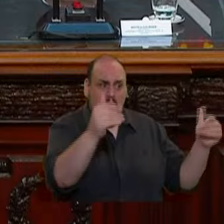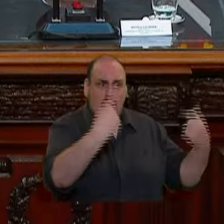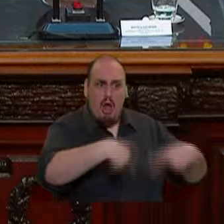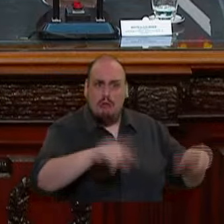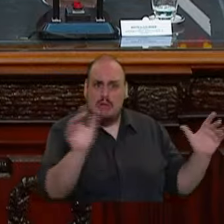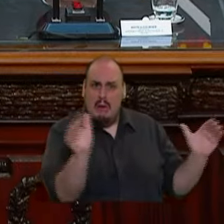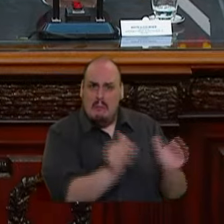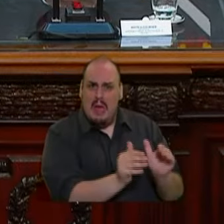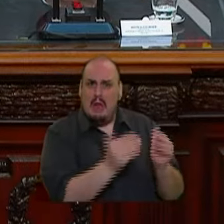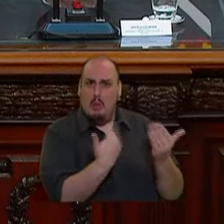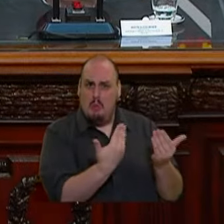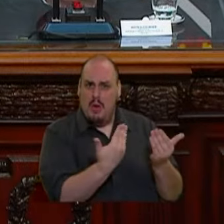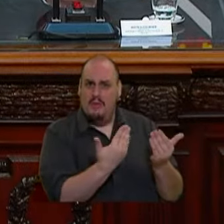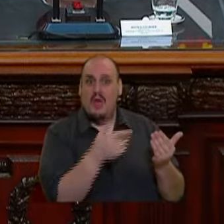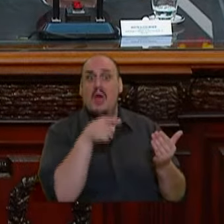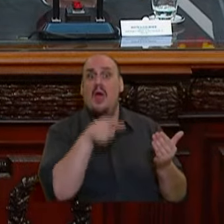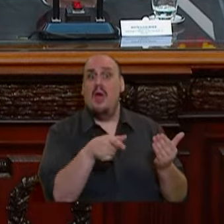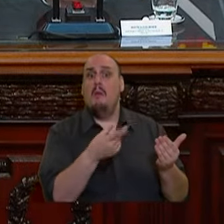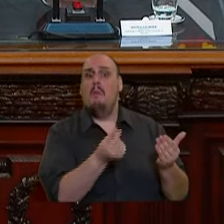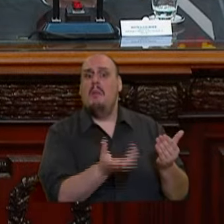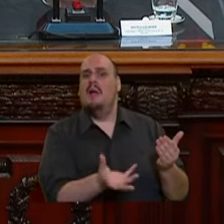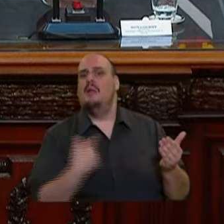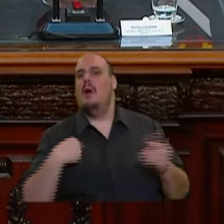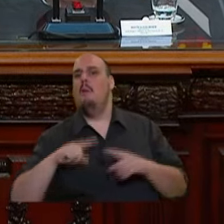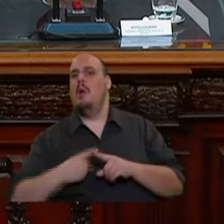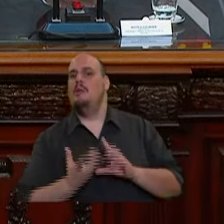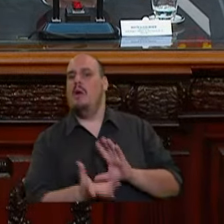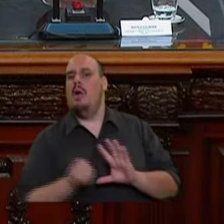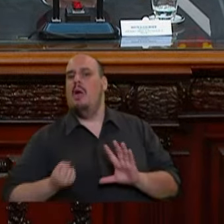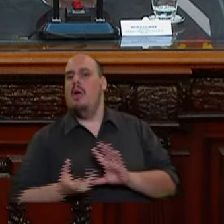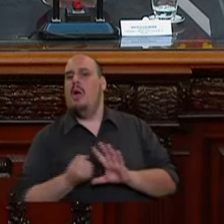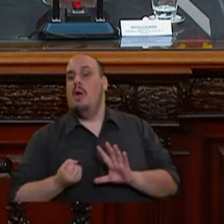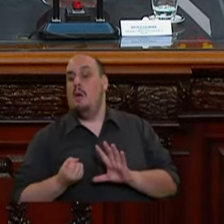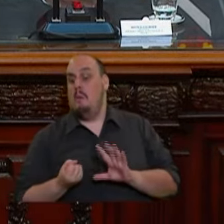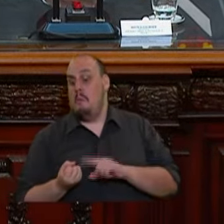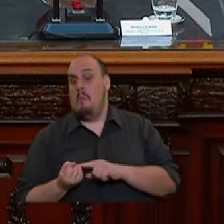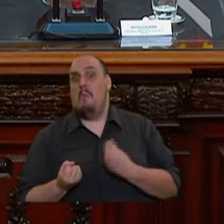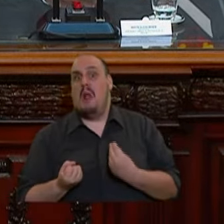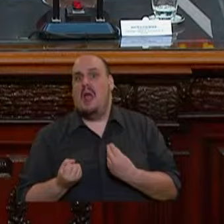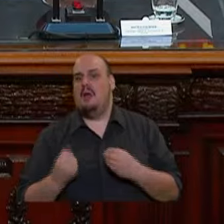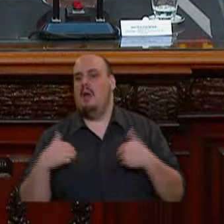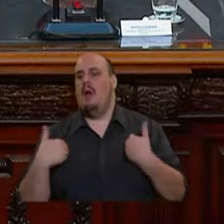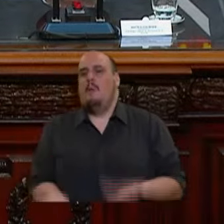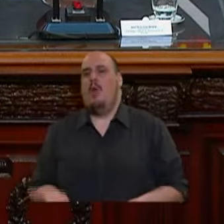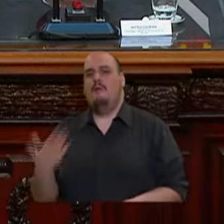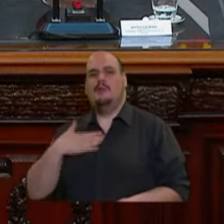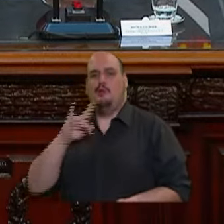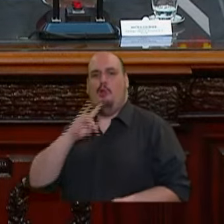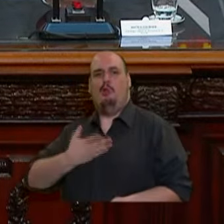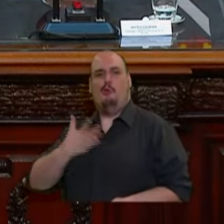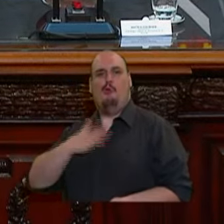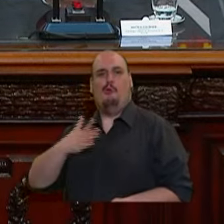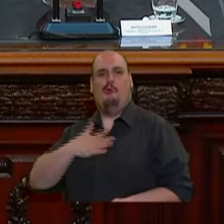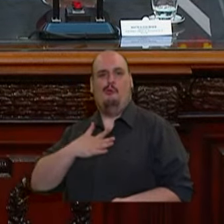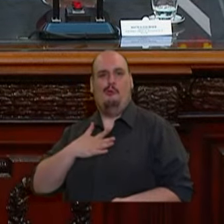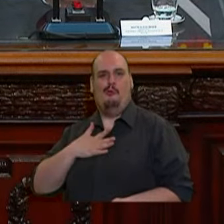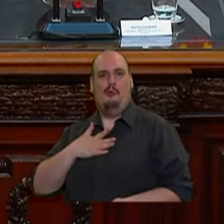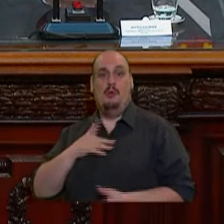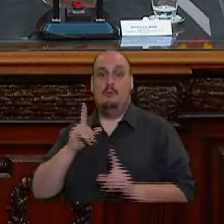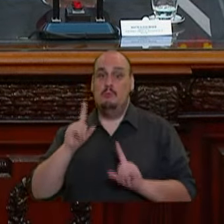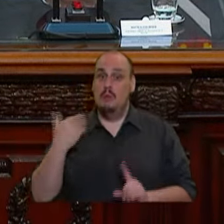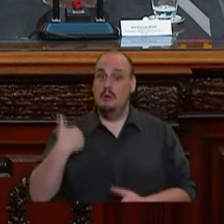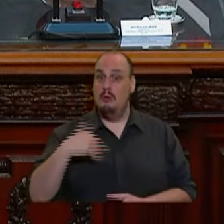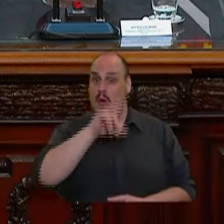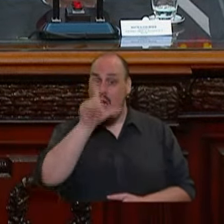qué? Para poner plata en la mano de la política, que no la usan para otra cosa que su provecho personal. Sin embargo, en